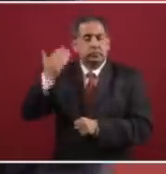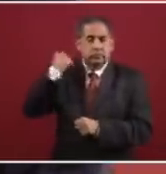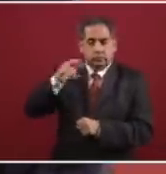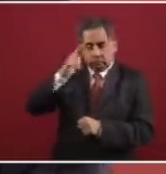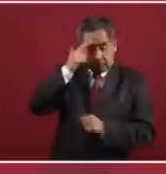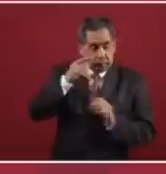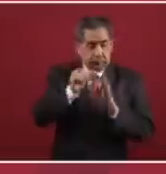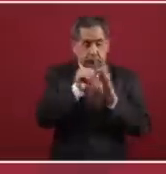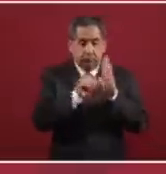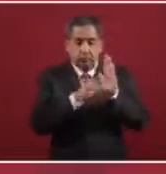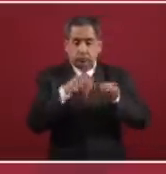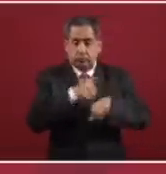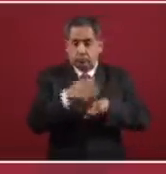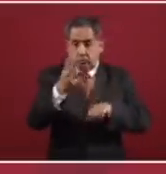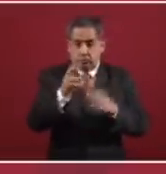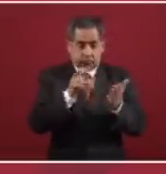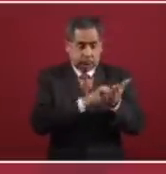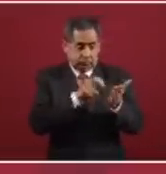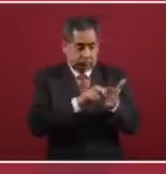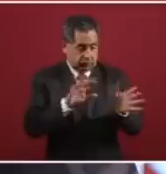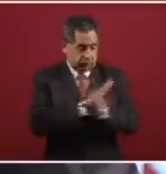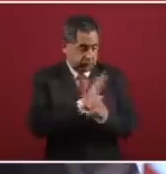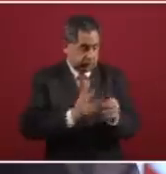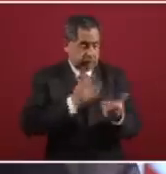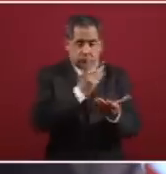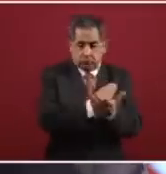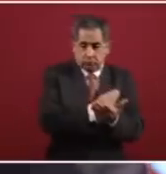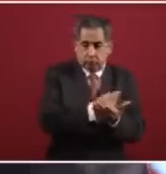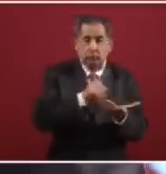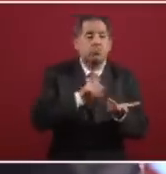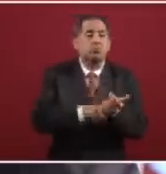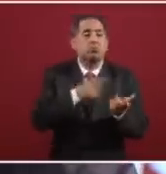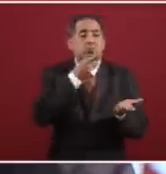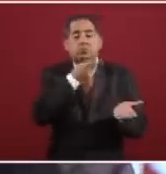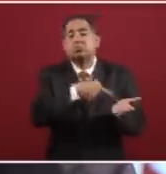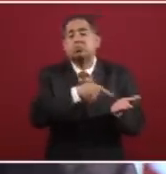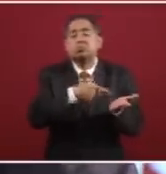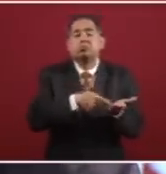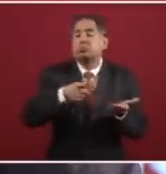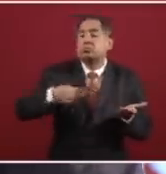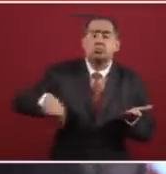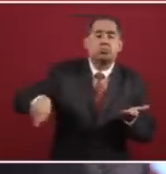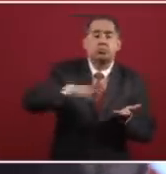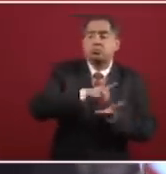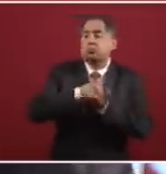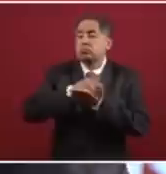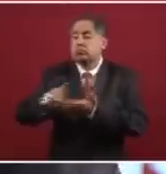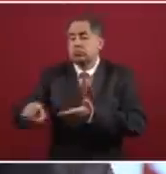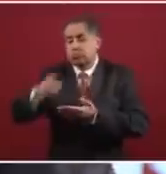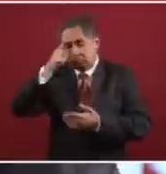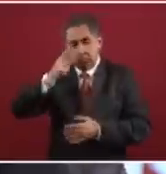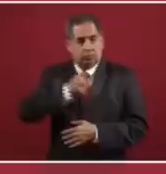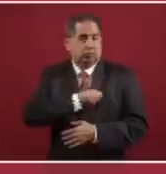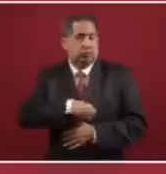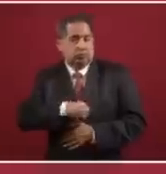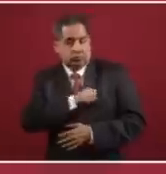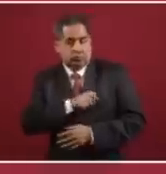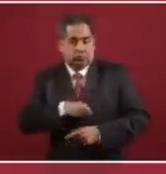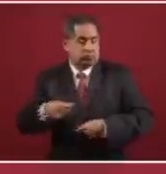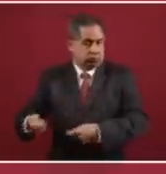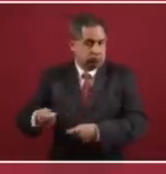artículo 4 para garantizar el derecho del pueblo a la salud.